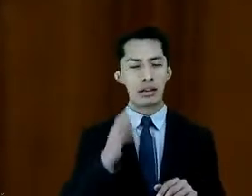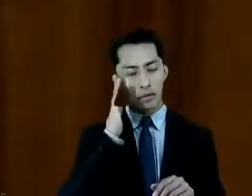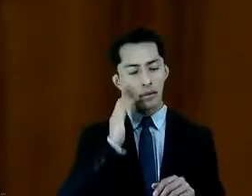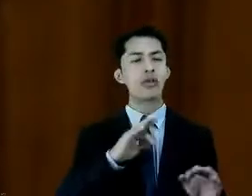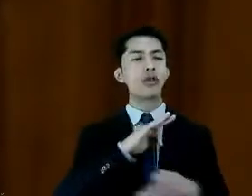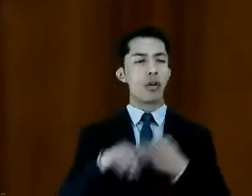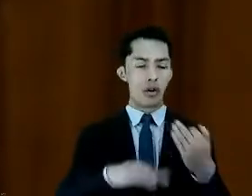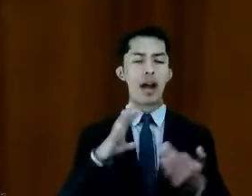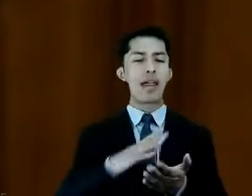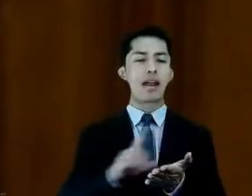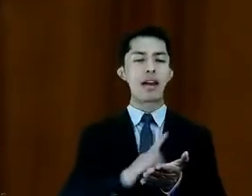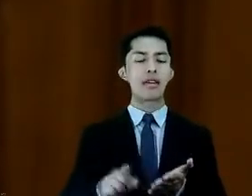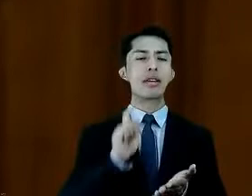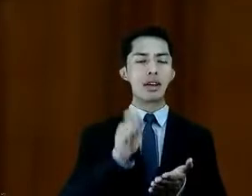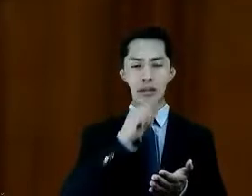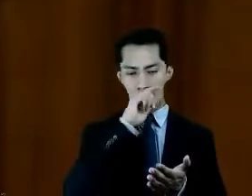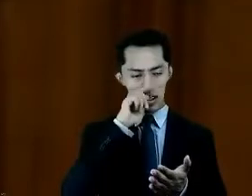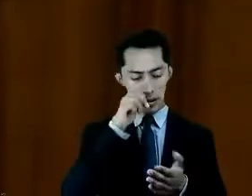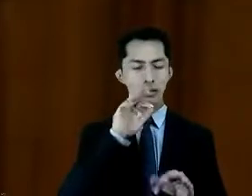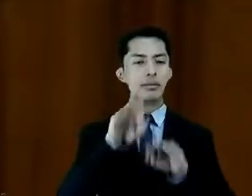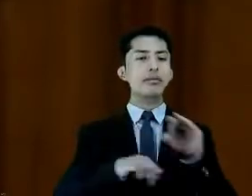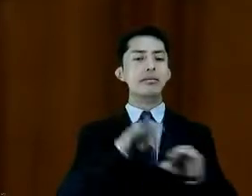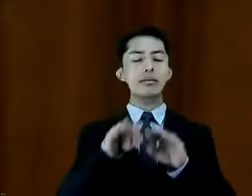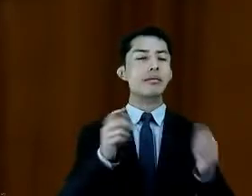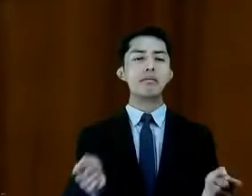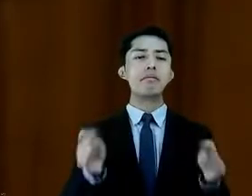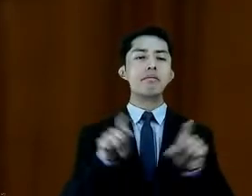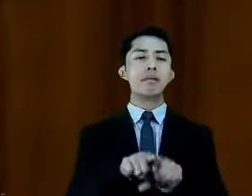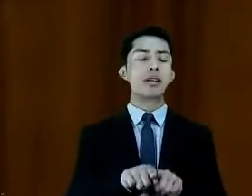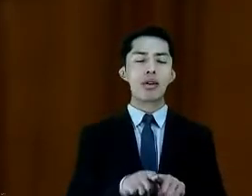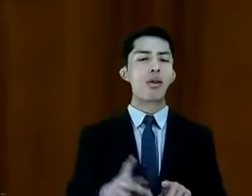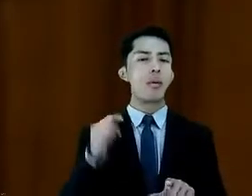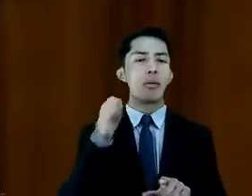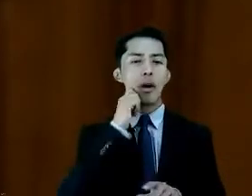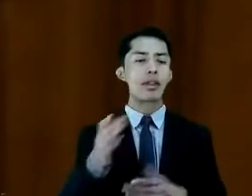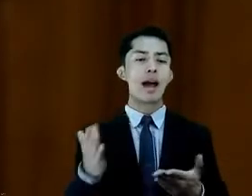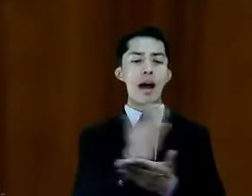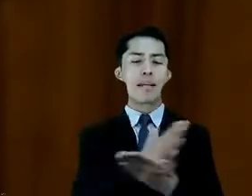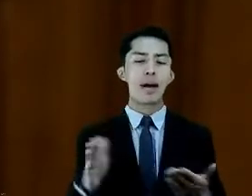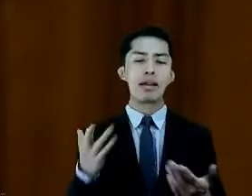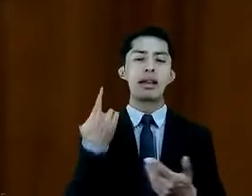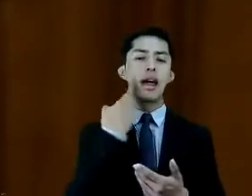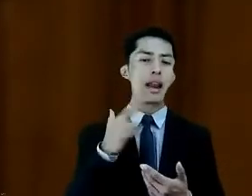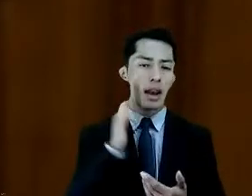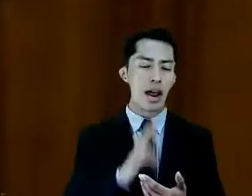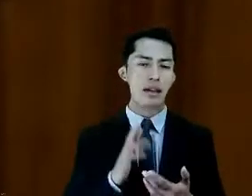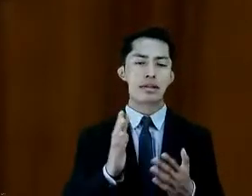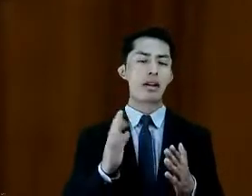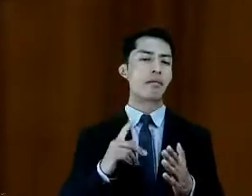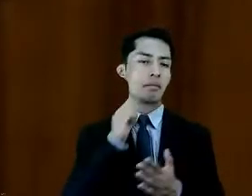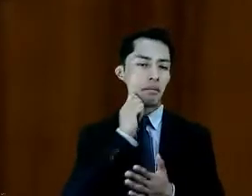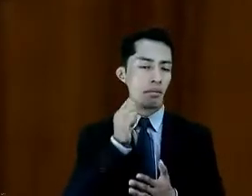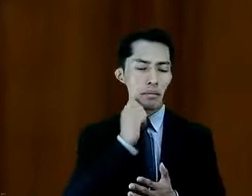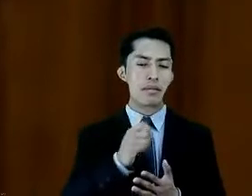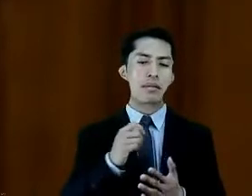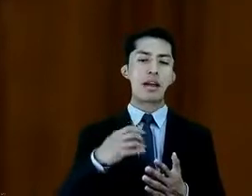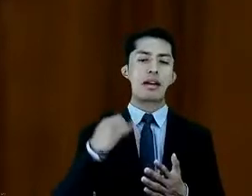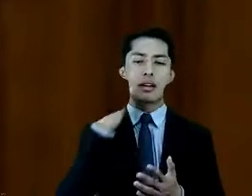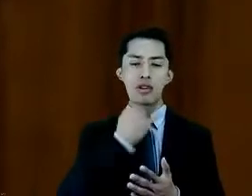tenemos derecho a ser tratados por igual, con independencia de nuestra raza,